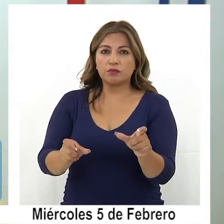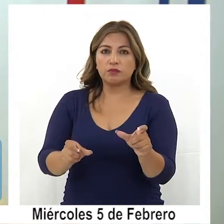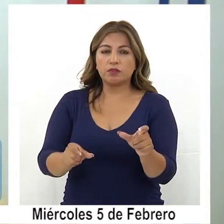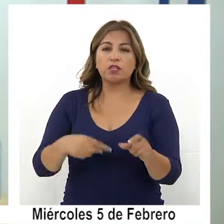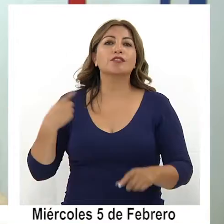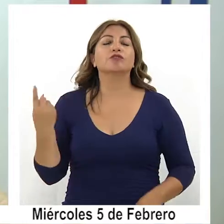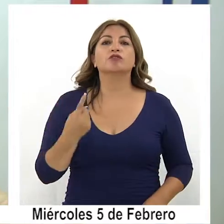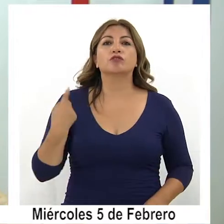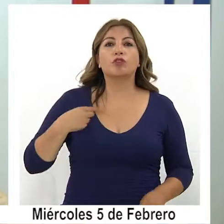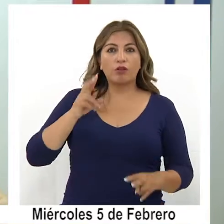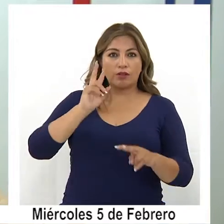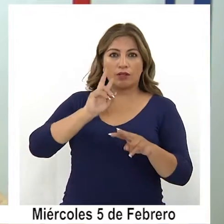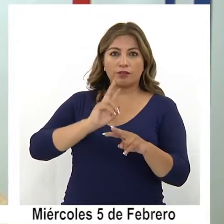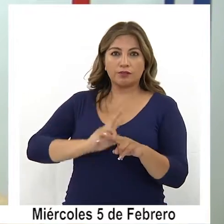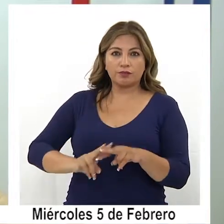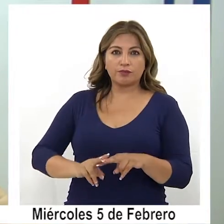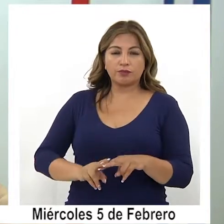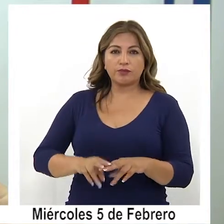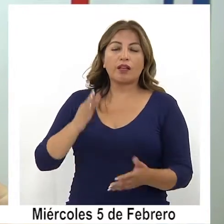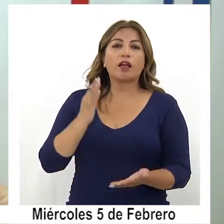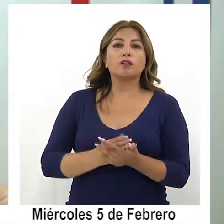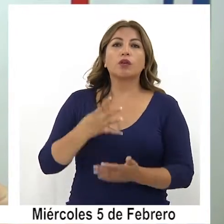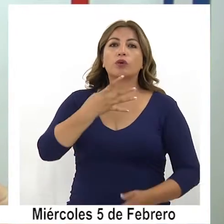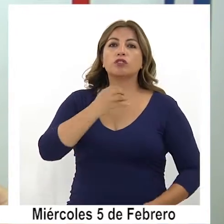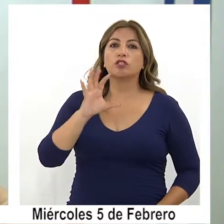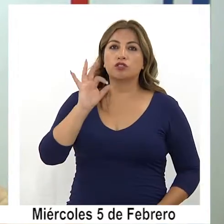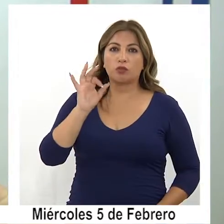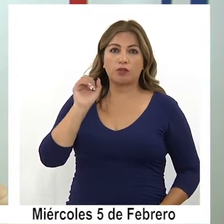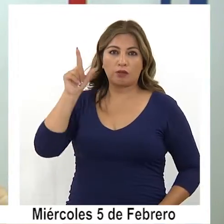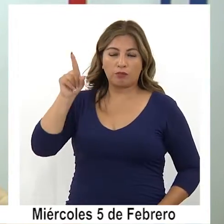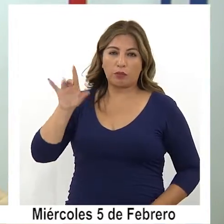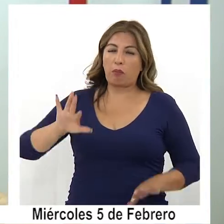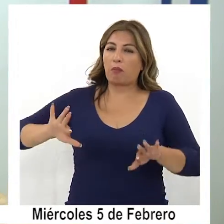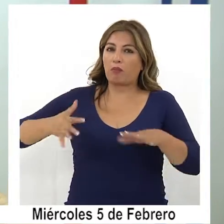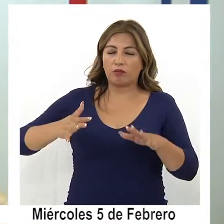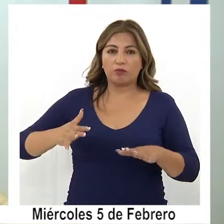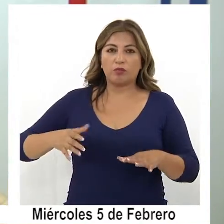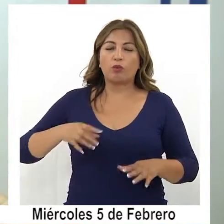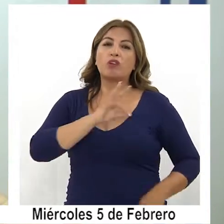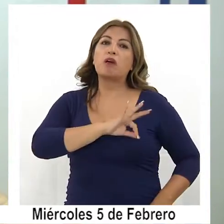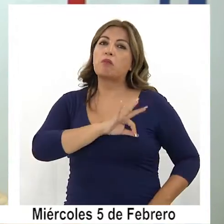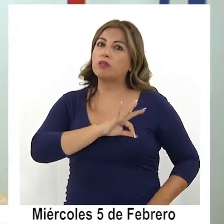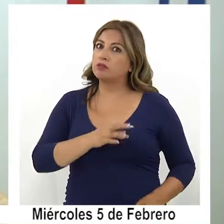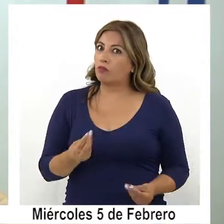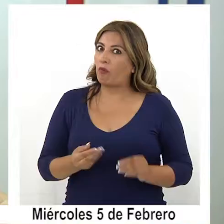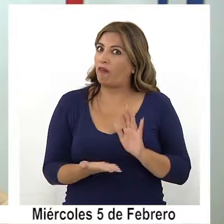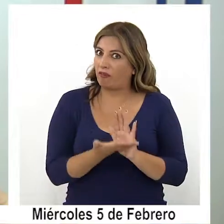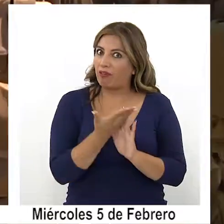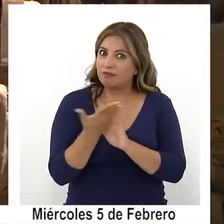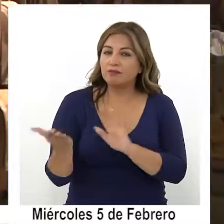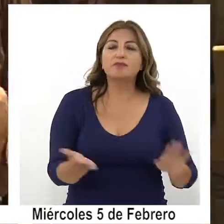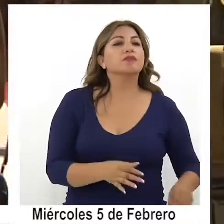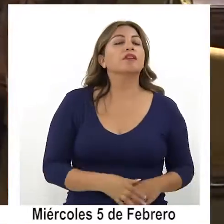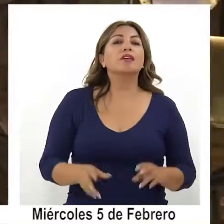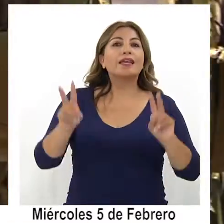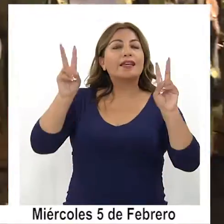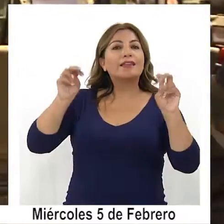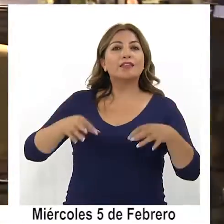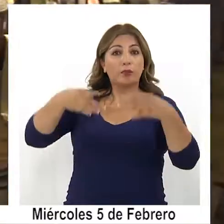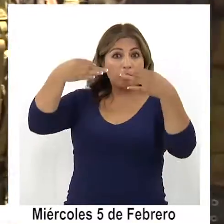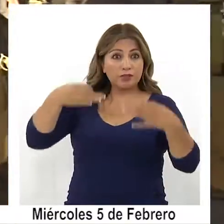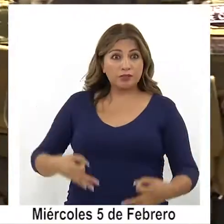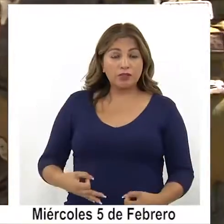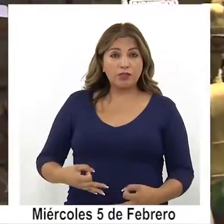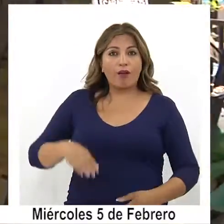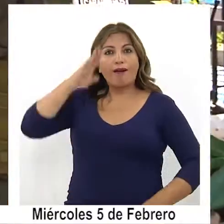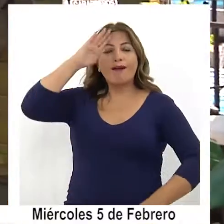que logran autogestionarse hoy hasta los 450.000 pesos aproximadamente, que es una pensión bastante alta. En materia